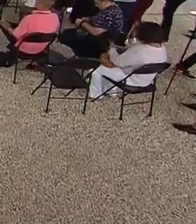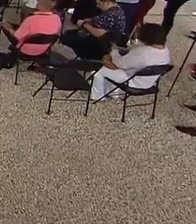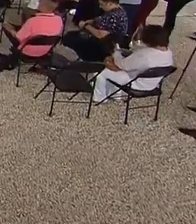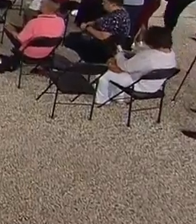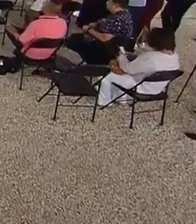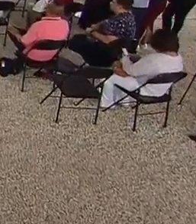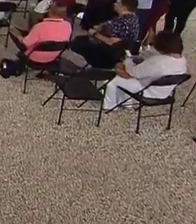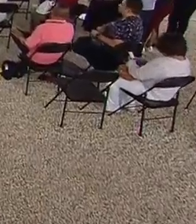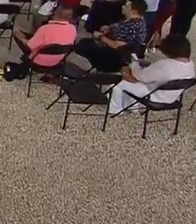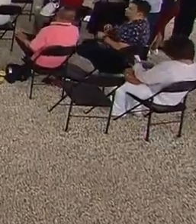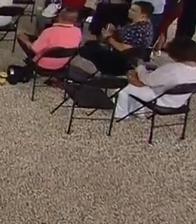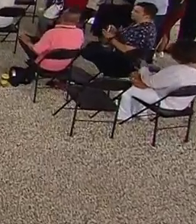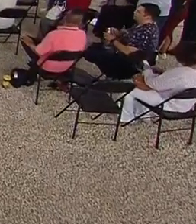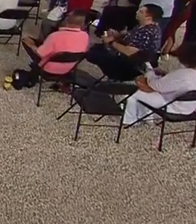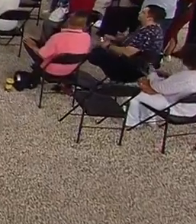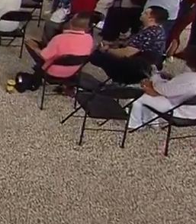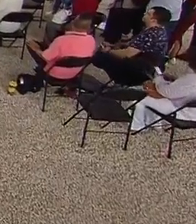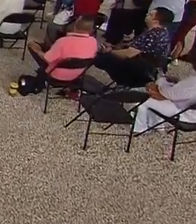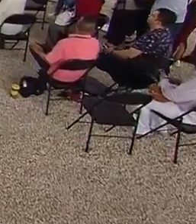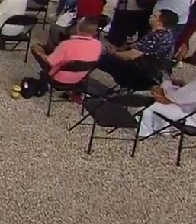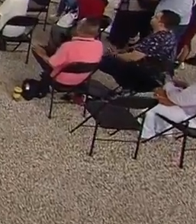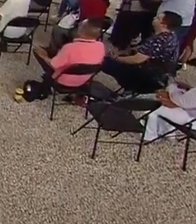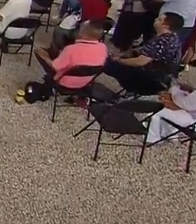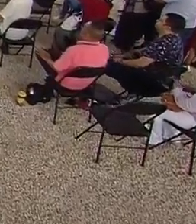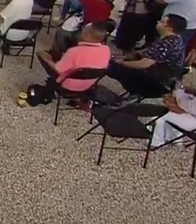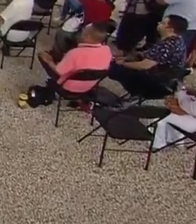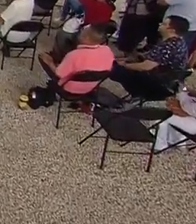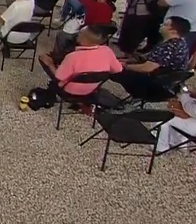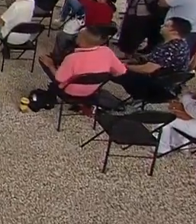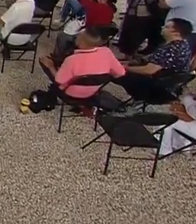Nos da mucho gusto estar en Quintana Roo